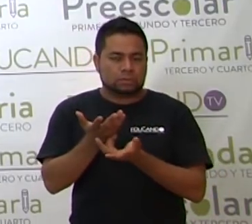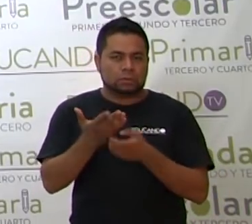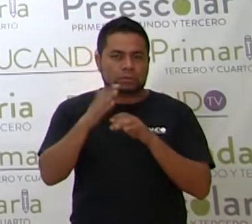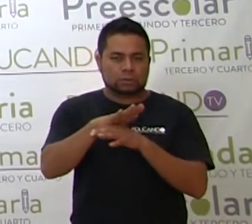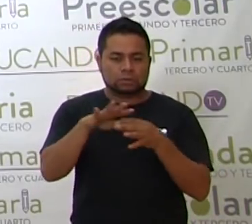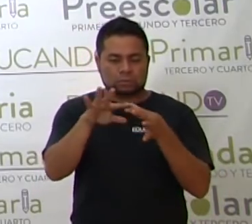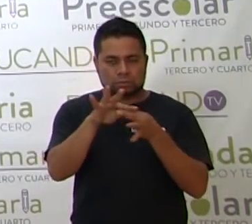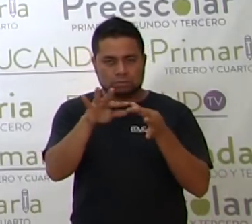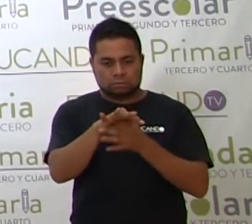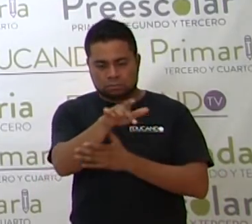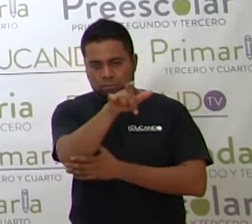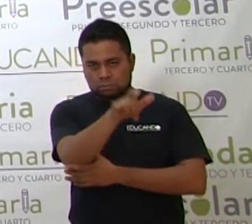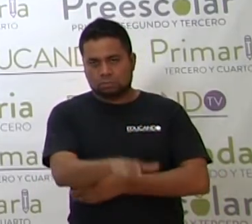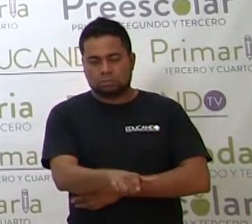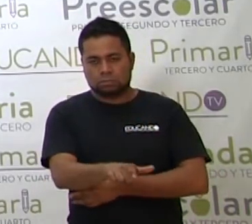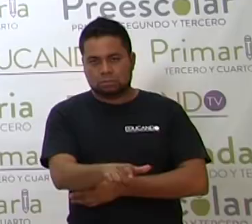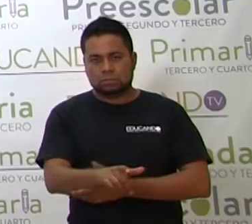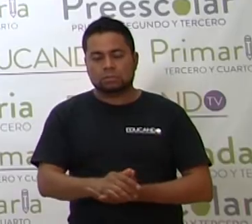una descripción